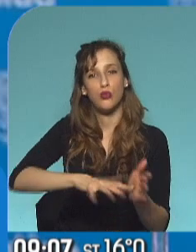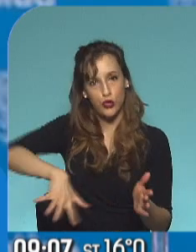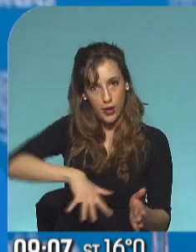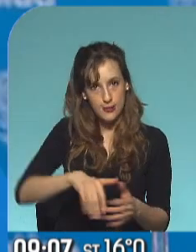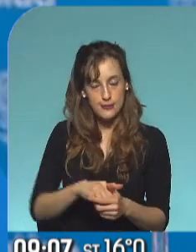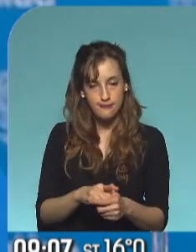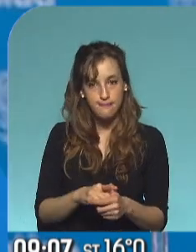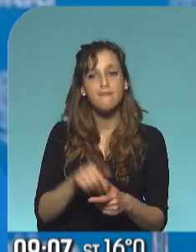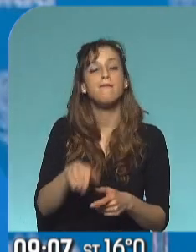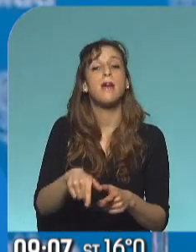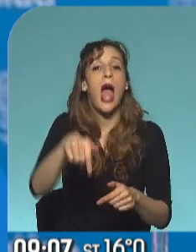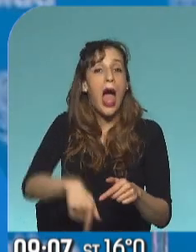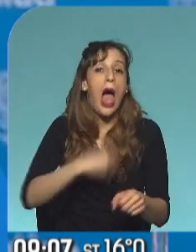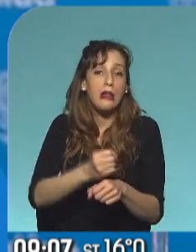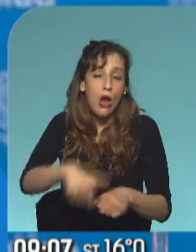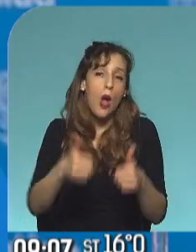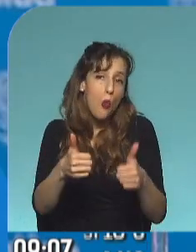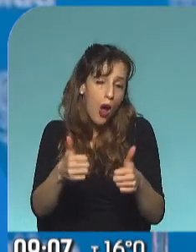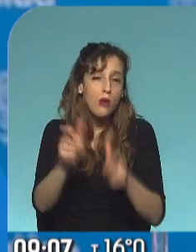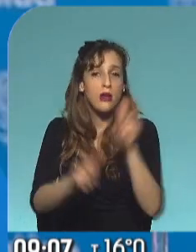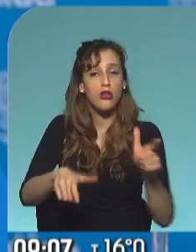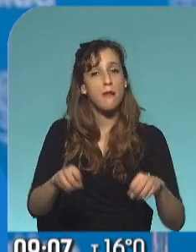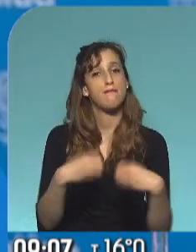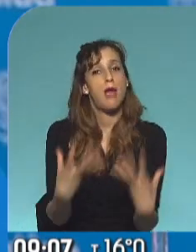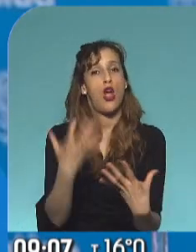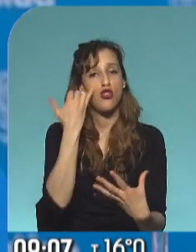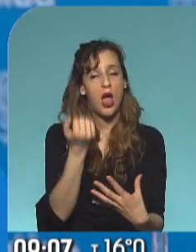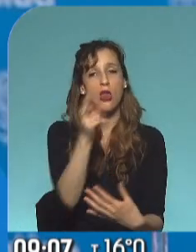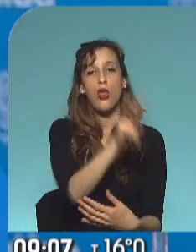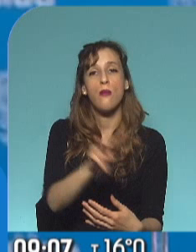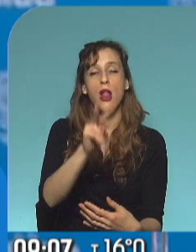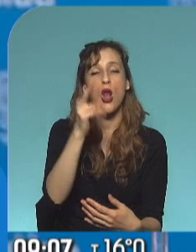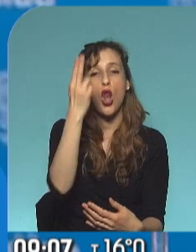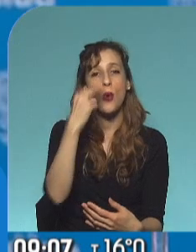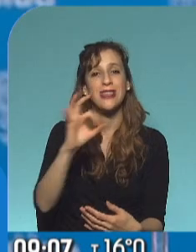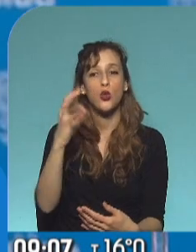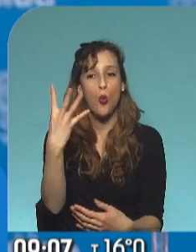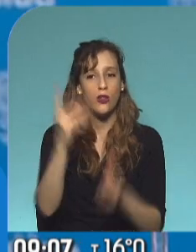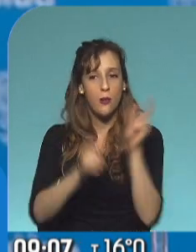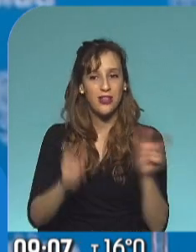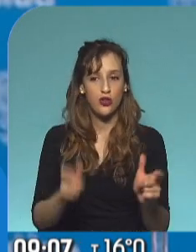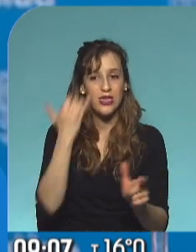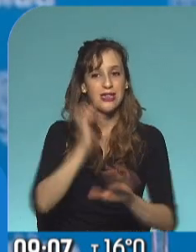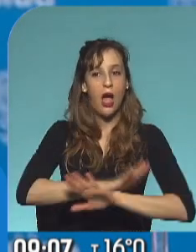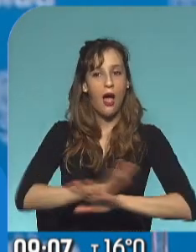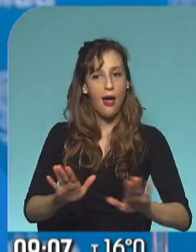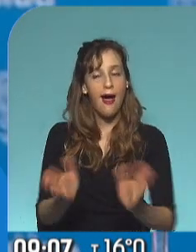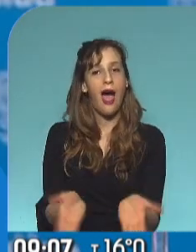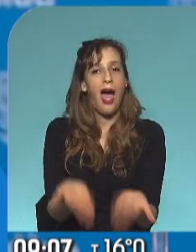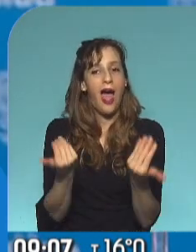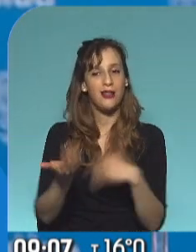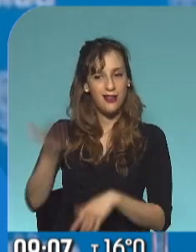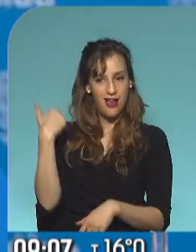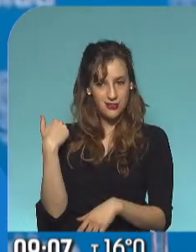el buen dato son los casos recuperados dos mil 904 personas han sido dadas de altas en la jornada de ayer